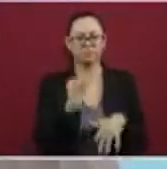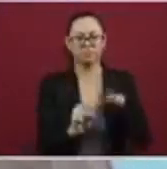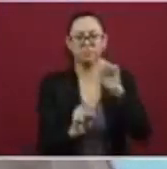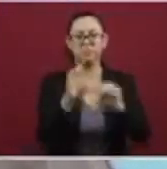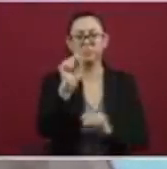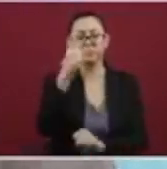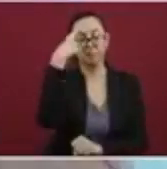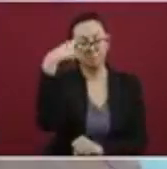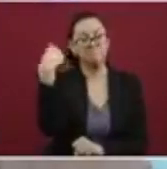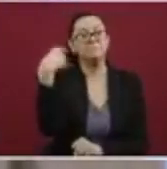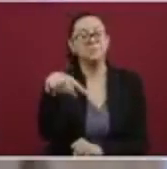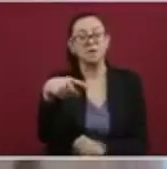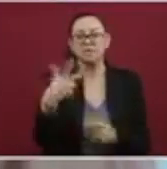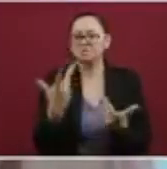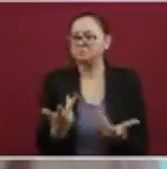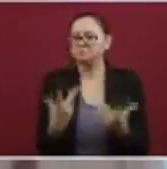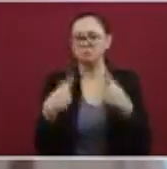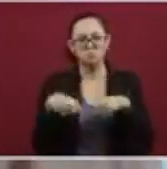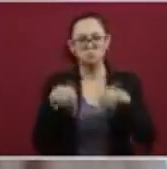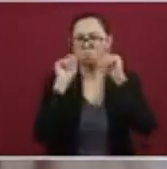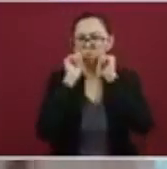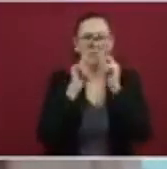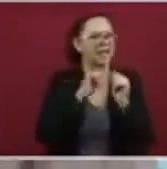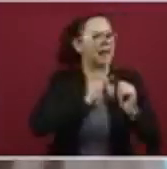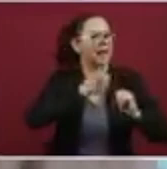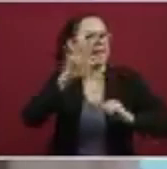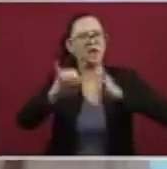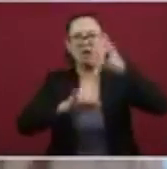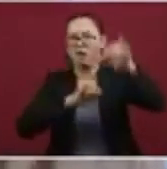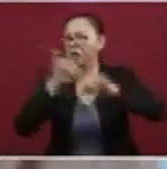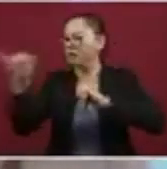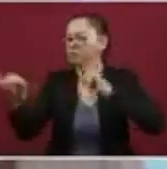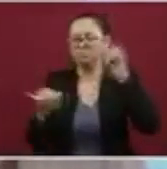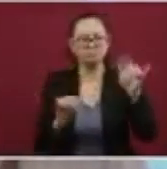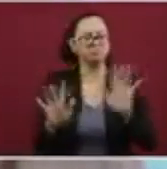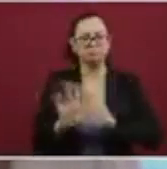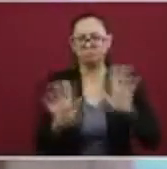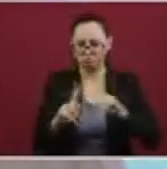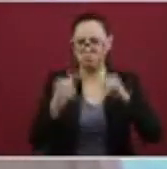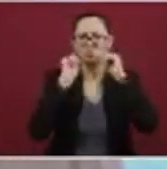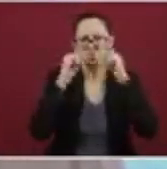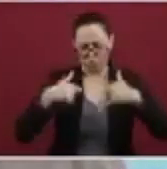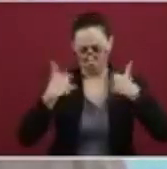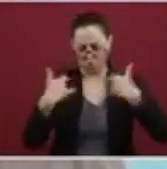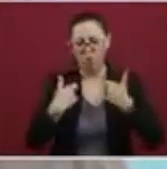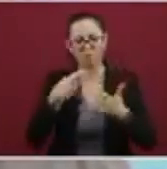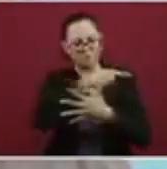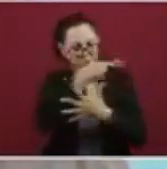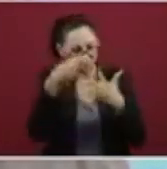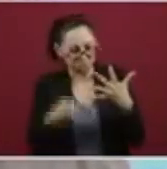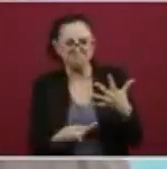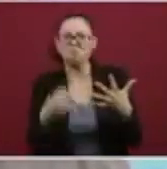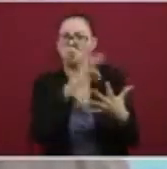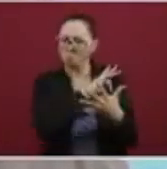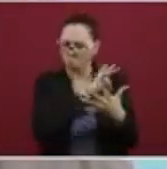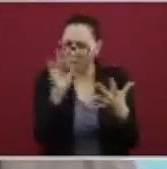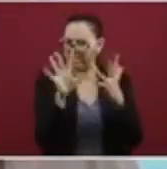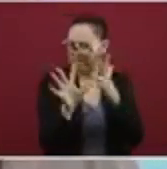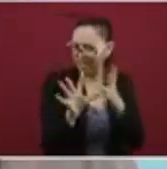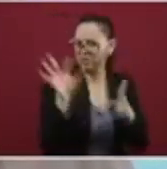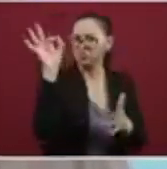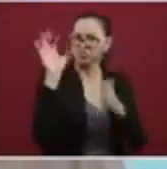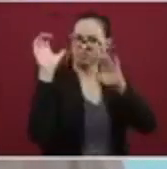que no exista, por muy alejado que viva, ningún joven que se quede sin alternativas. Como el presidente lo dijo